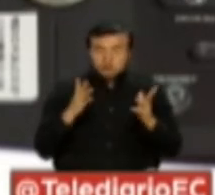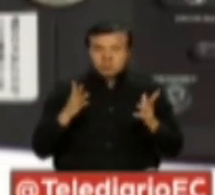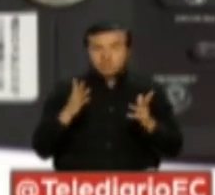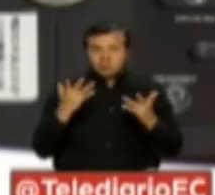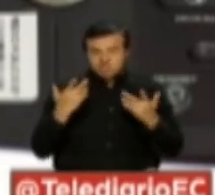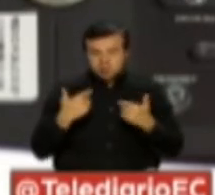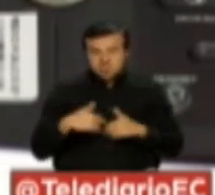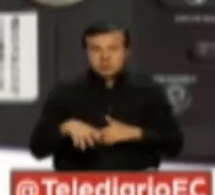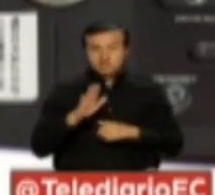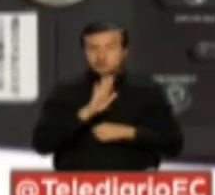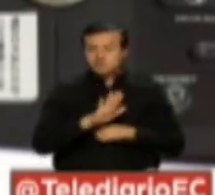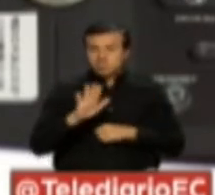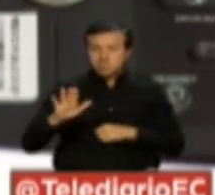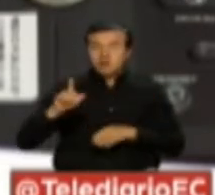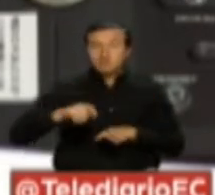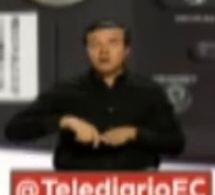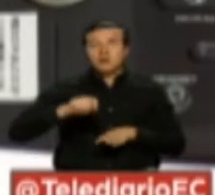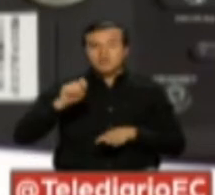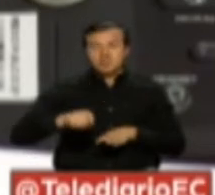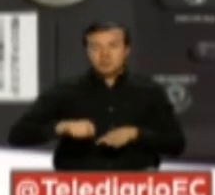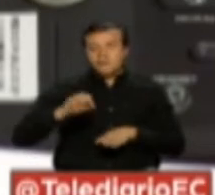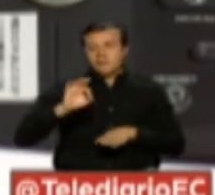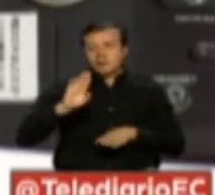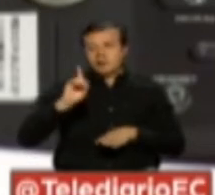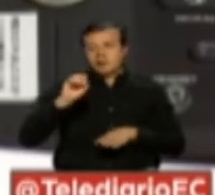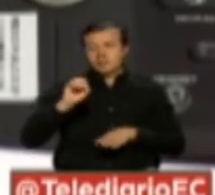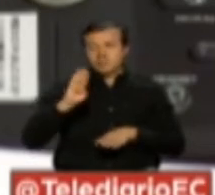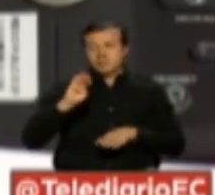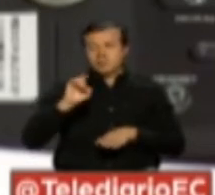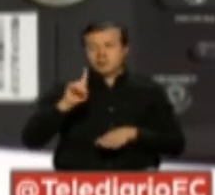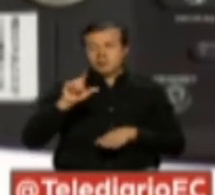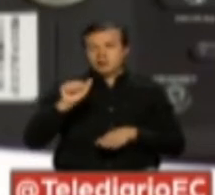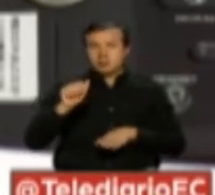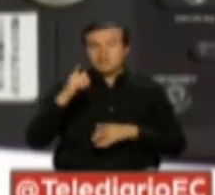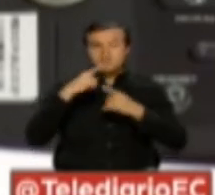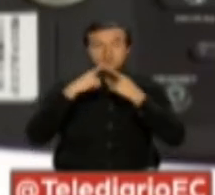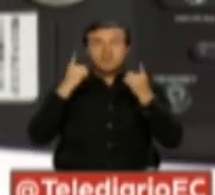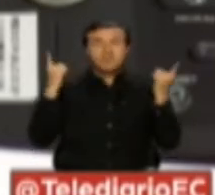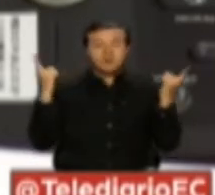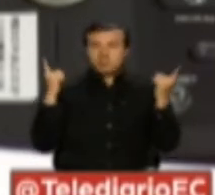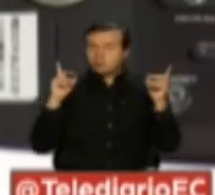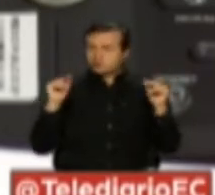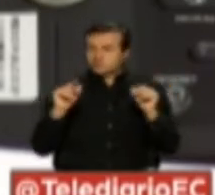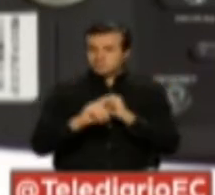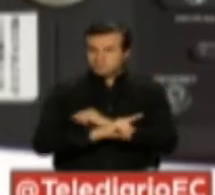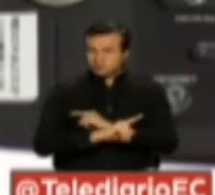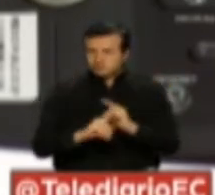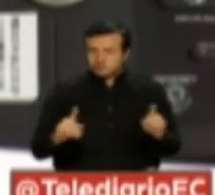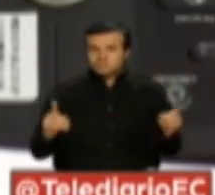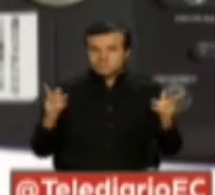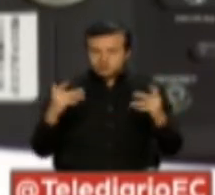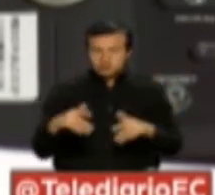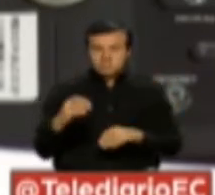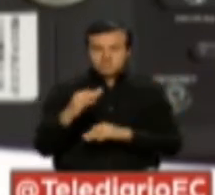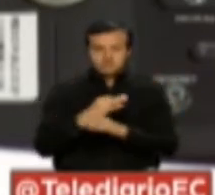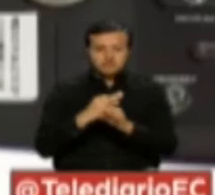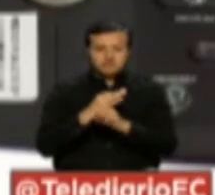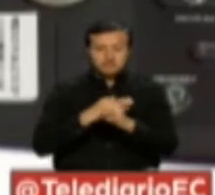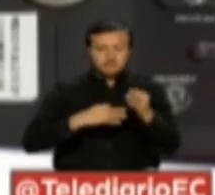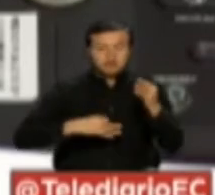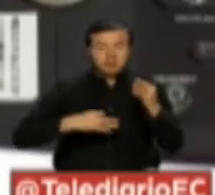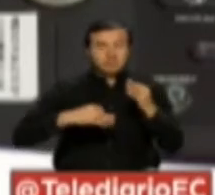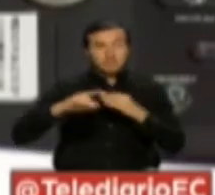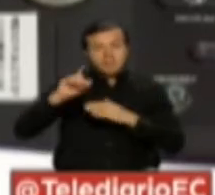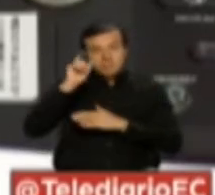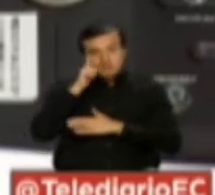prudencia, inclusive los abogados del señor Fernando Balda no deberían hacer públicos estos elementos que se han recabado. Los funcionarios de la Fiscalía también deben